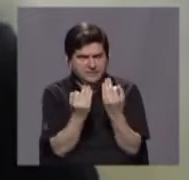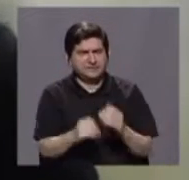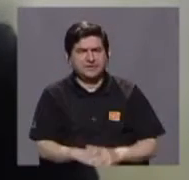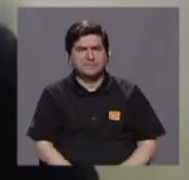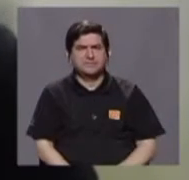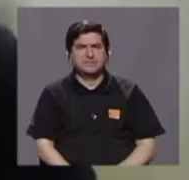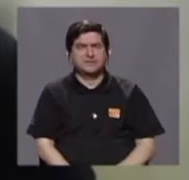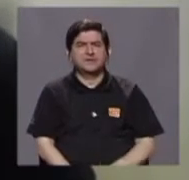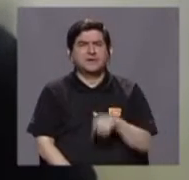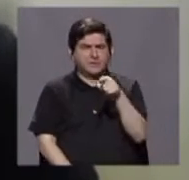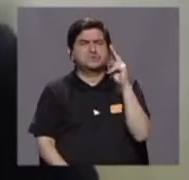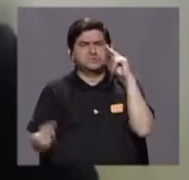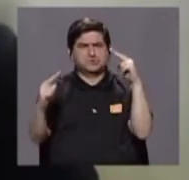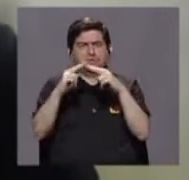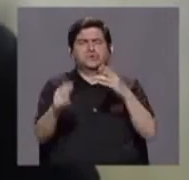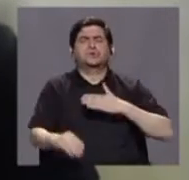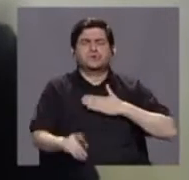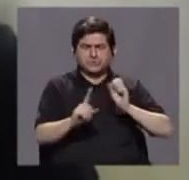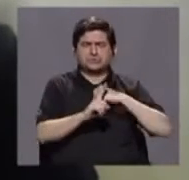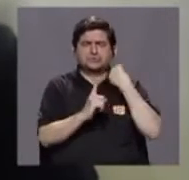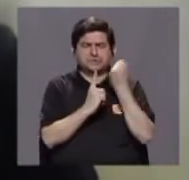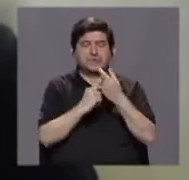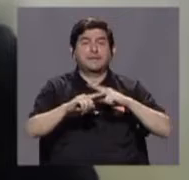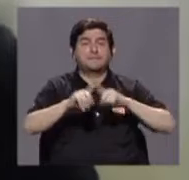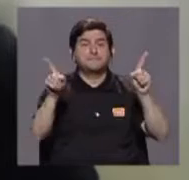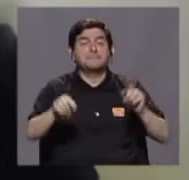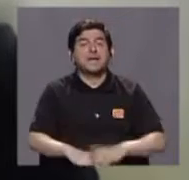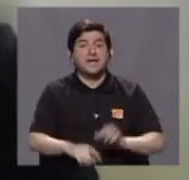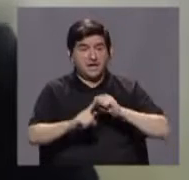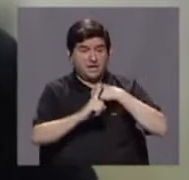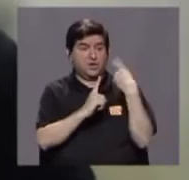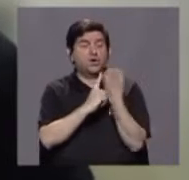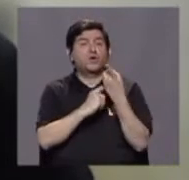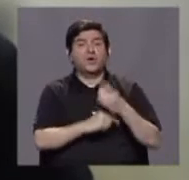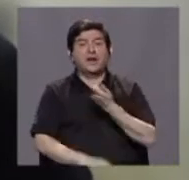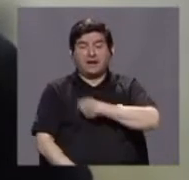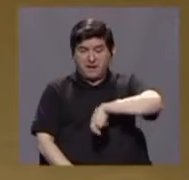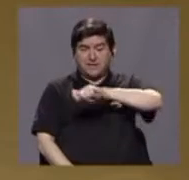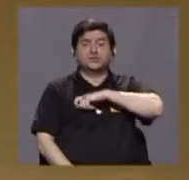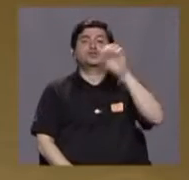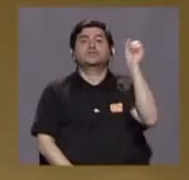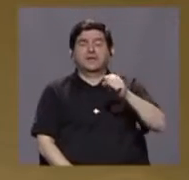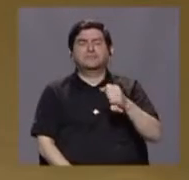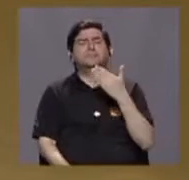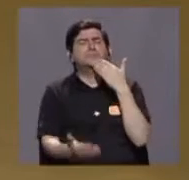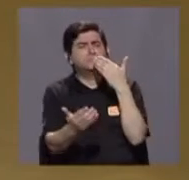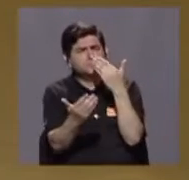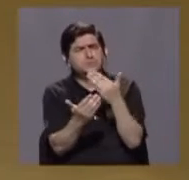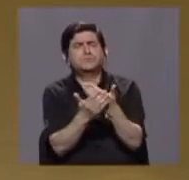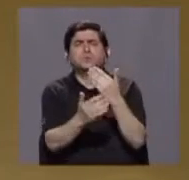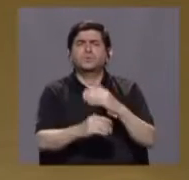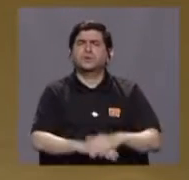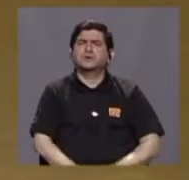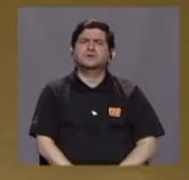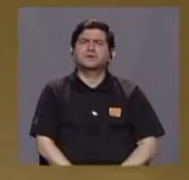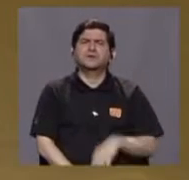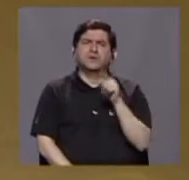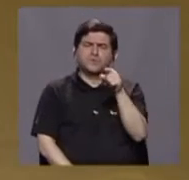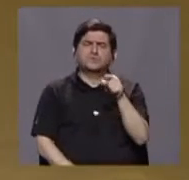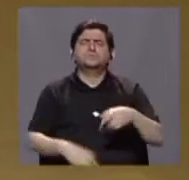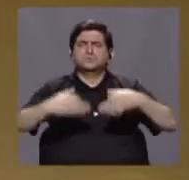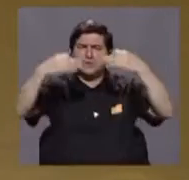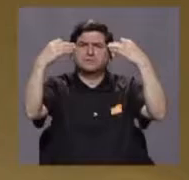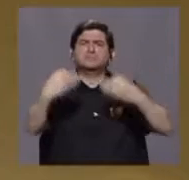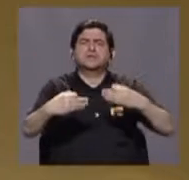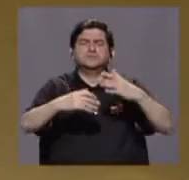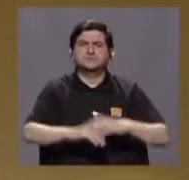bien tú en mi caso, sino para el conjunto de la sociedad española. Pues qué bueno que adoptaste esas